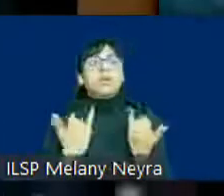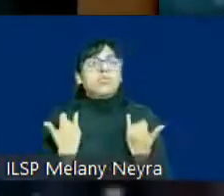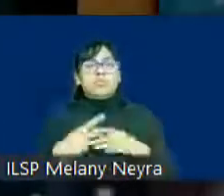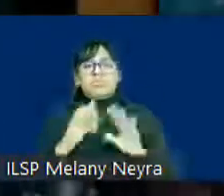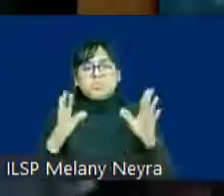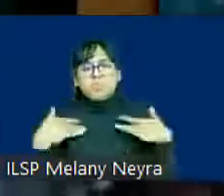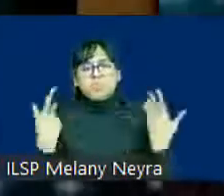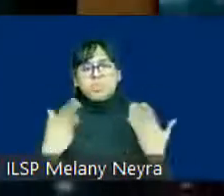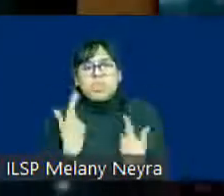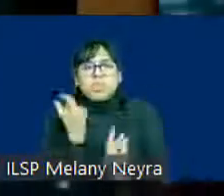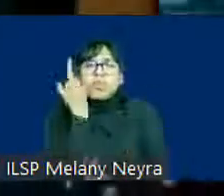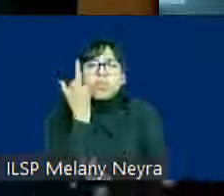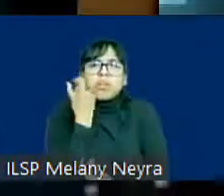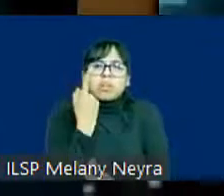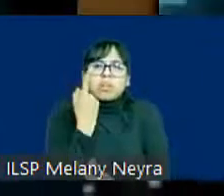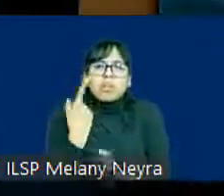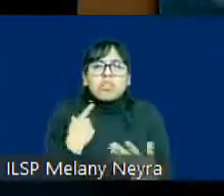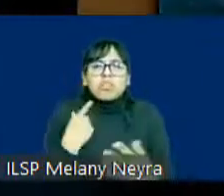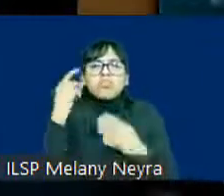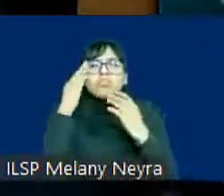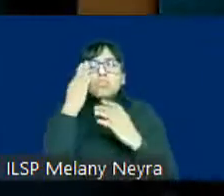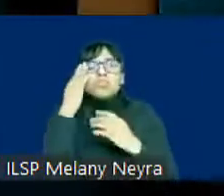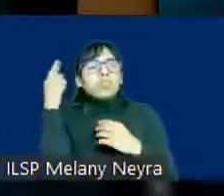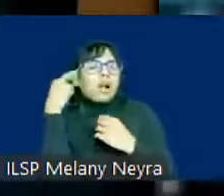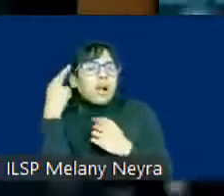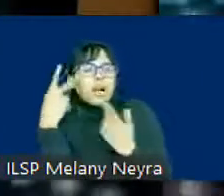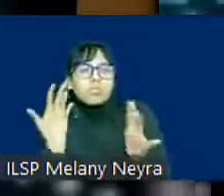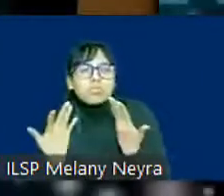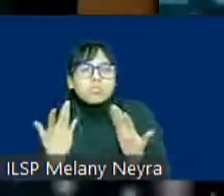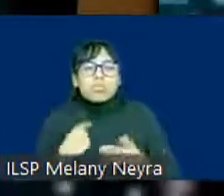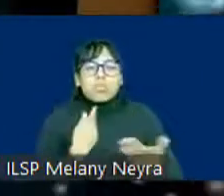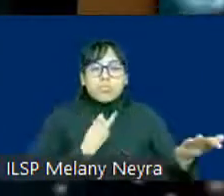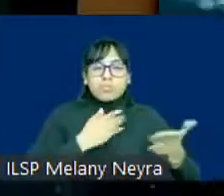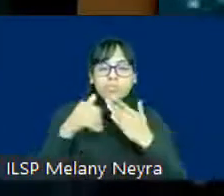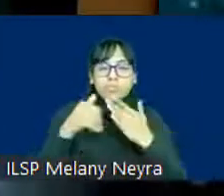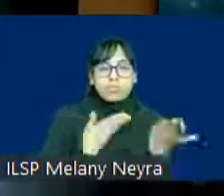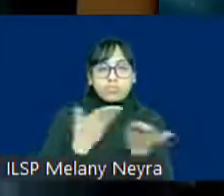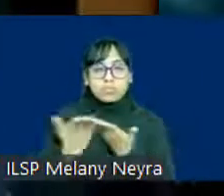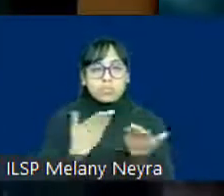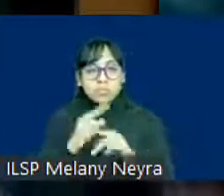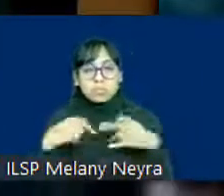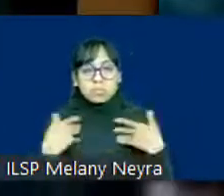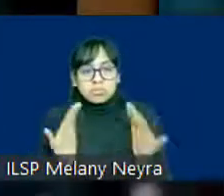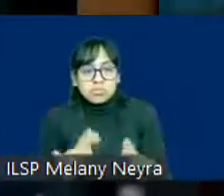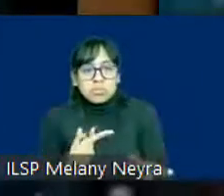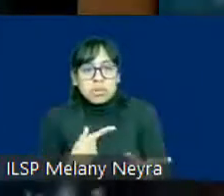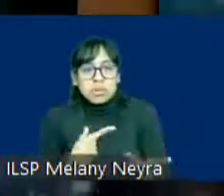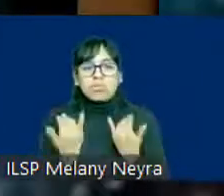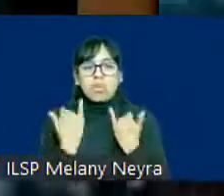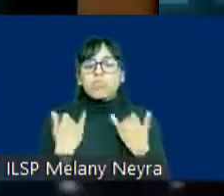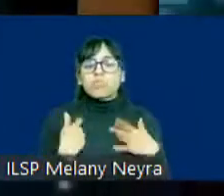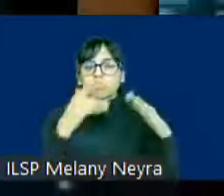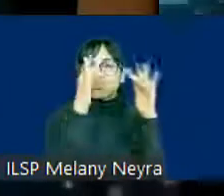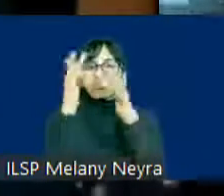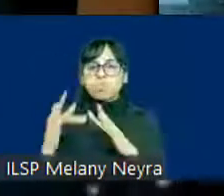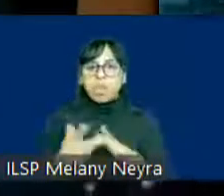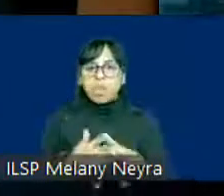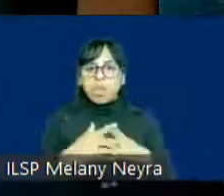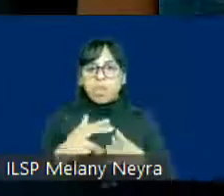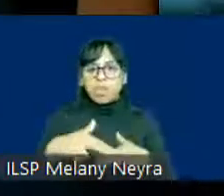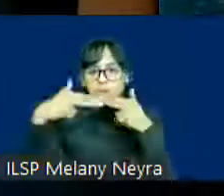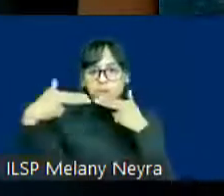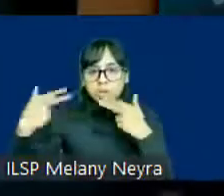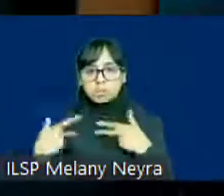puede concebir, bajo parámetros de razonabilidad, que los servicios no puedan prestarse en medios virtuales, obviamente